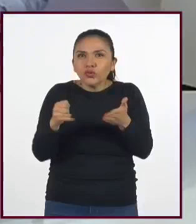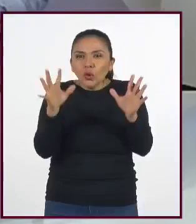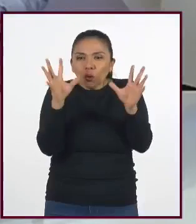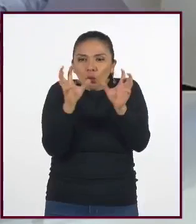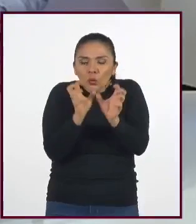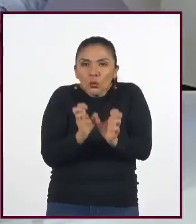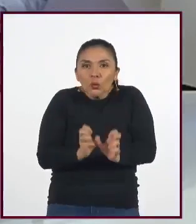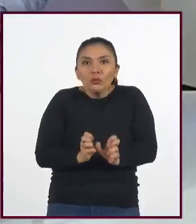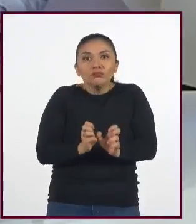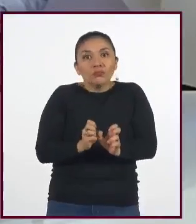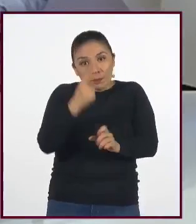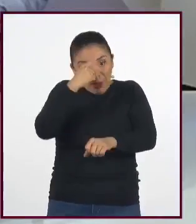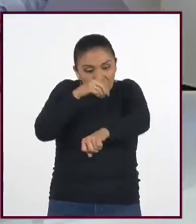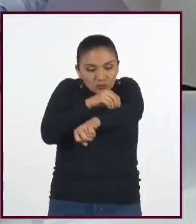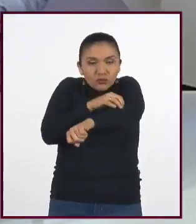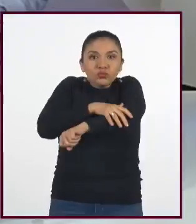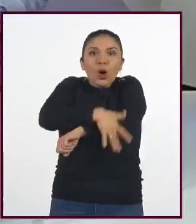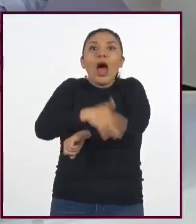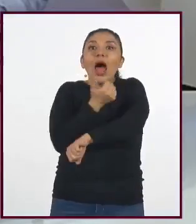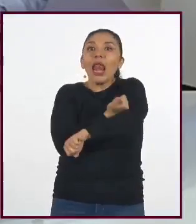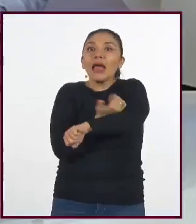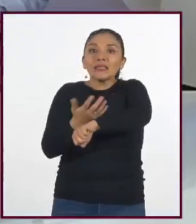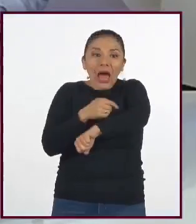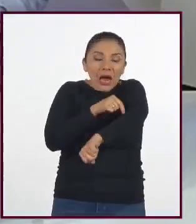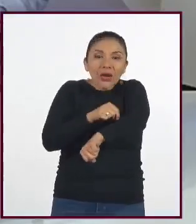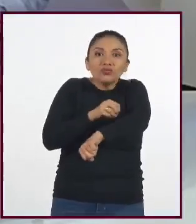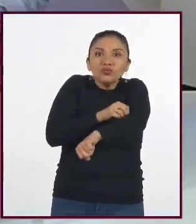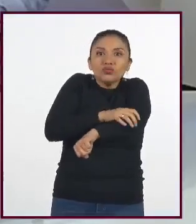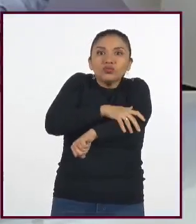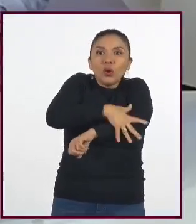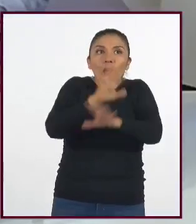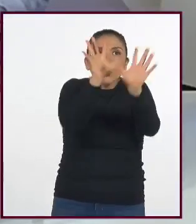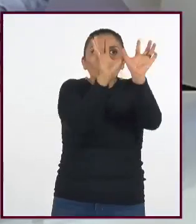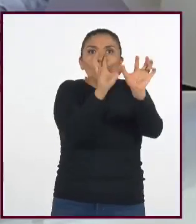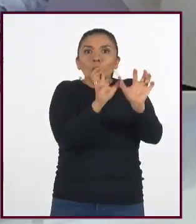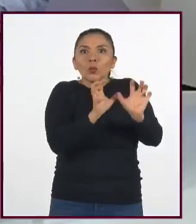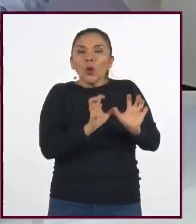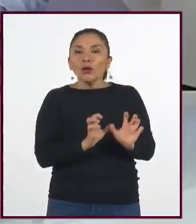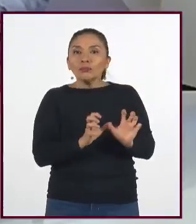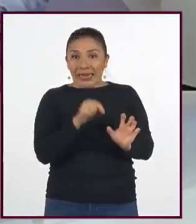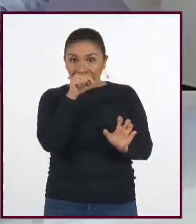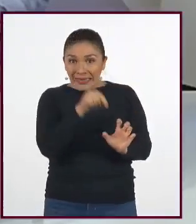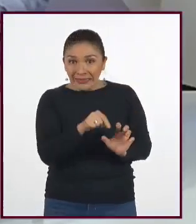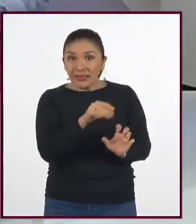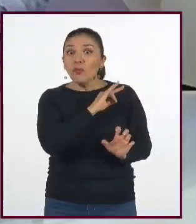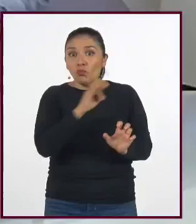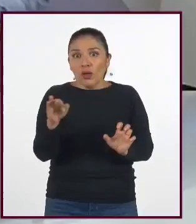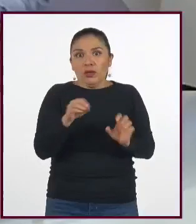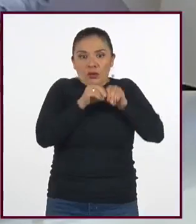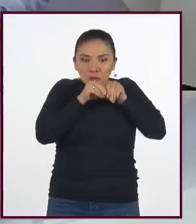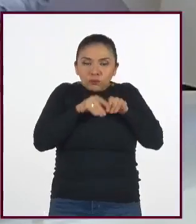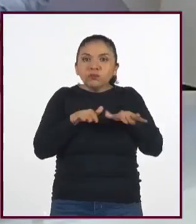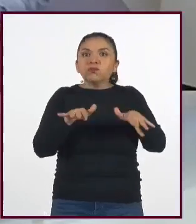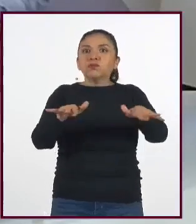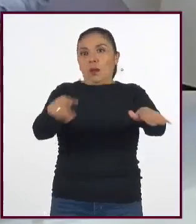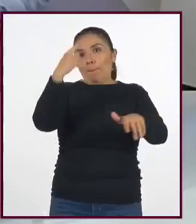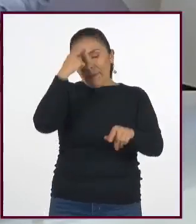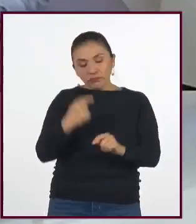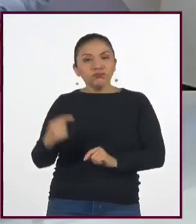Y llega directo al torrente sanguíneo, sí, esto que se absorbe de la piel y va directo al